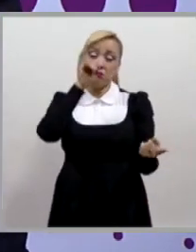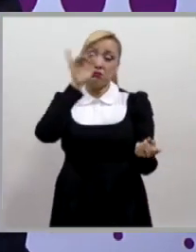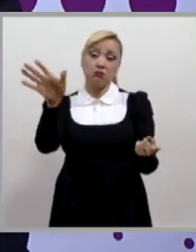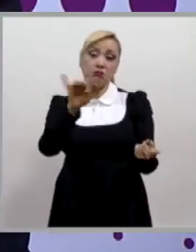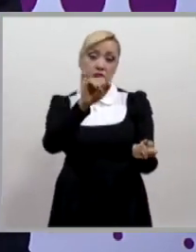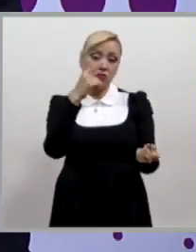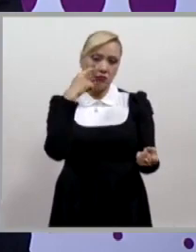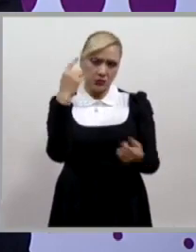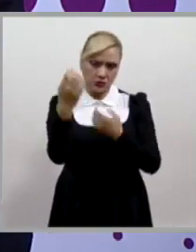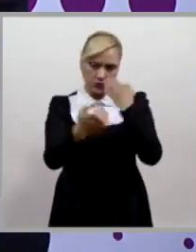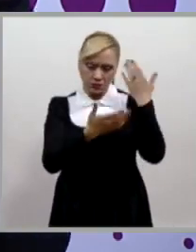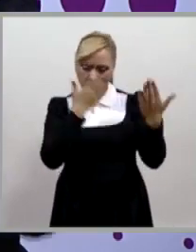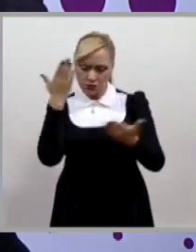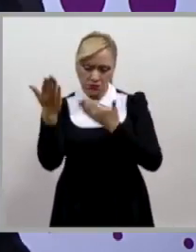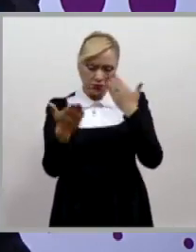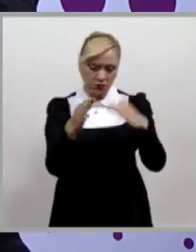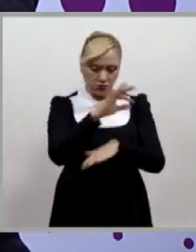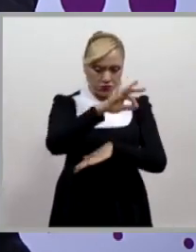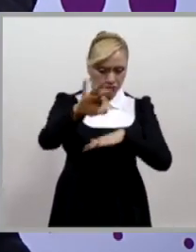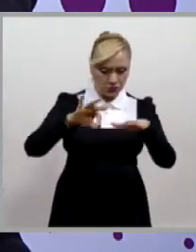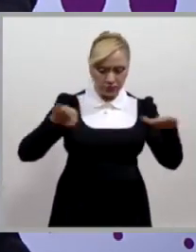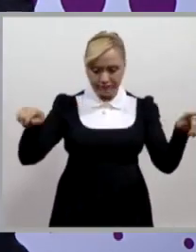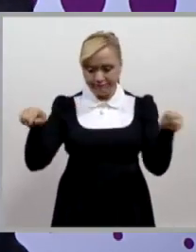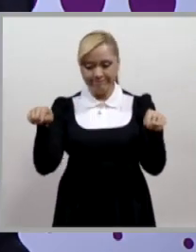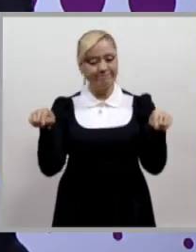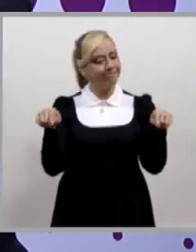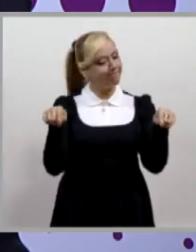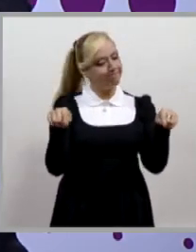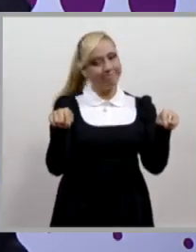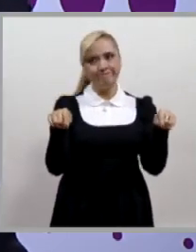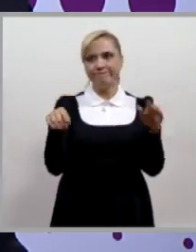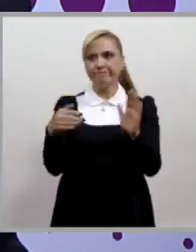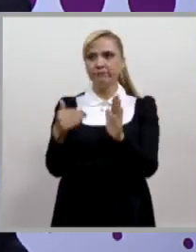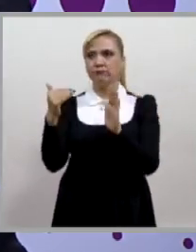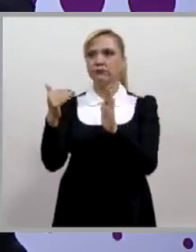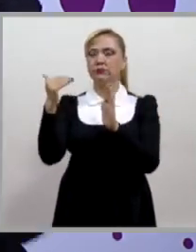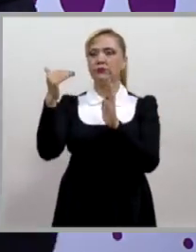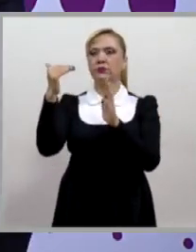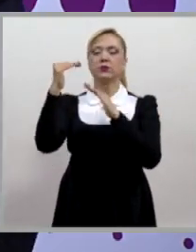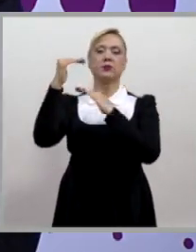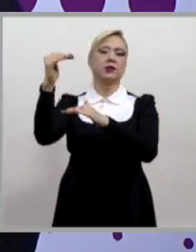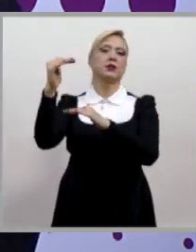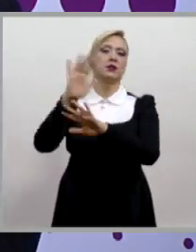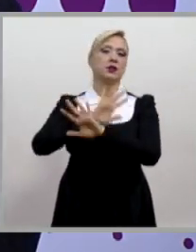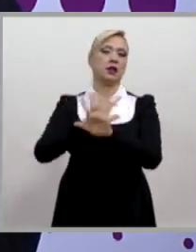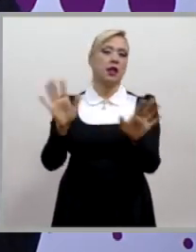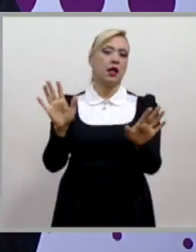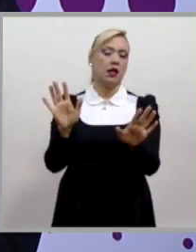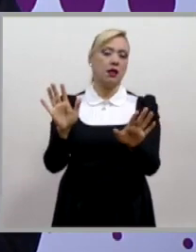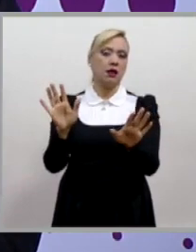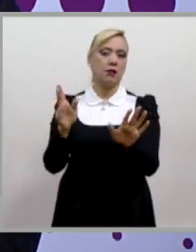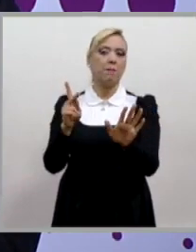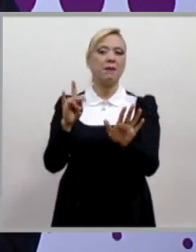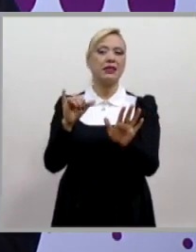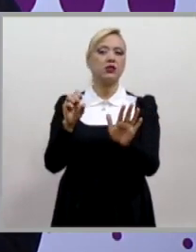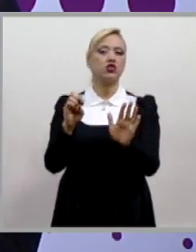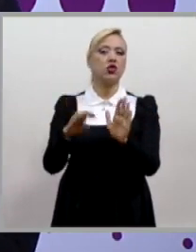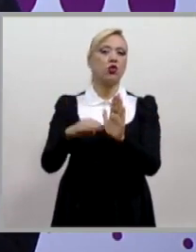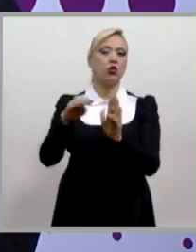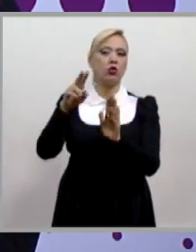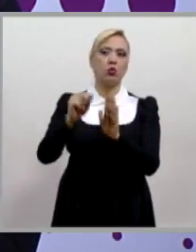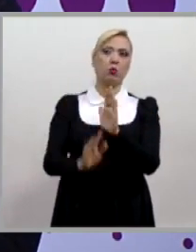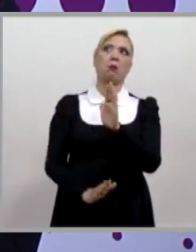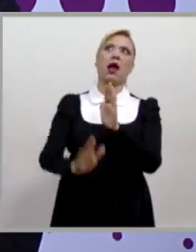los estudios que tengas que hacer para ver qué tantos pisos puede construir Vigrant, ¿no? Claro. Pues sin duda han sido, yo creo que